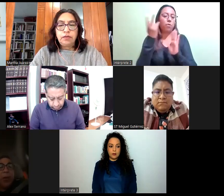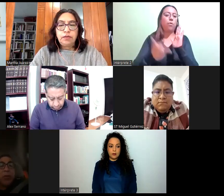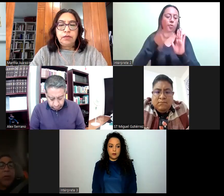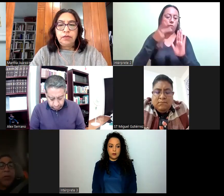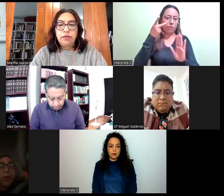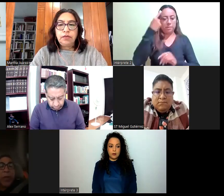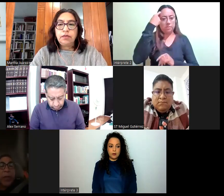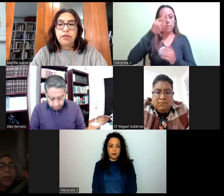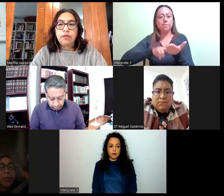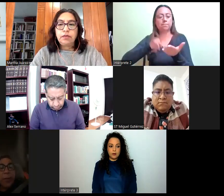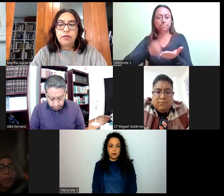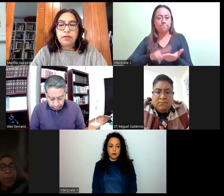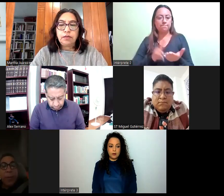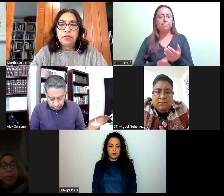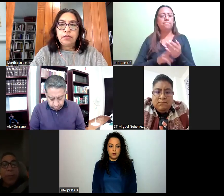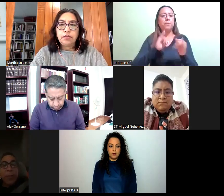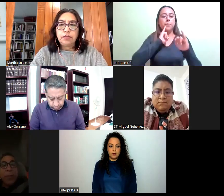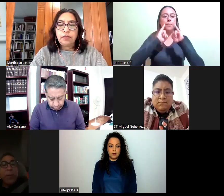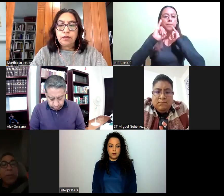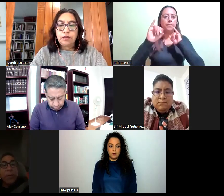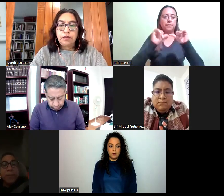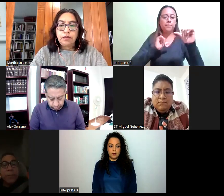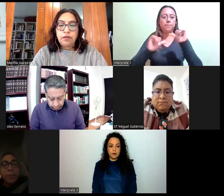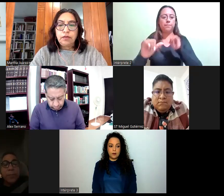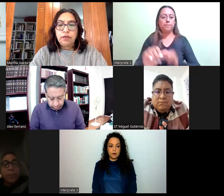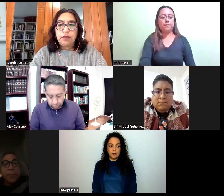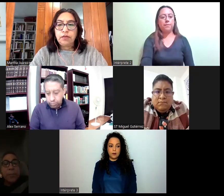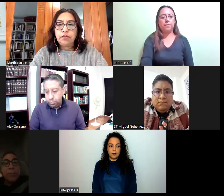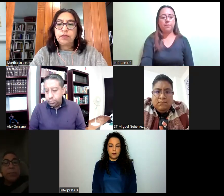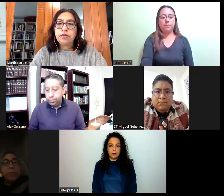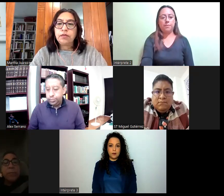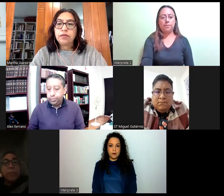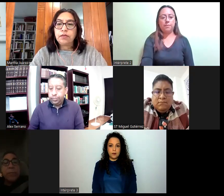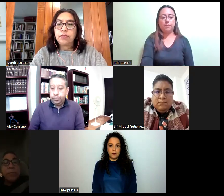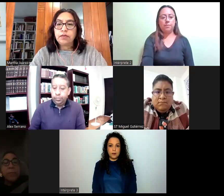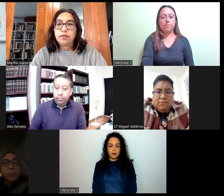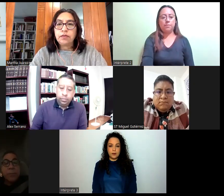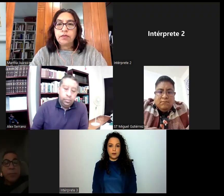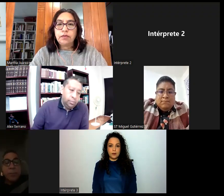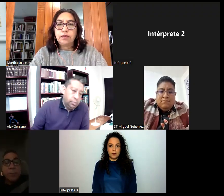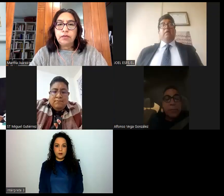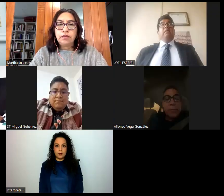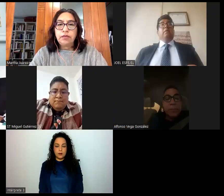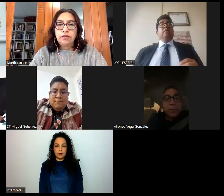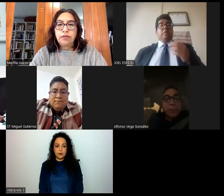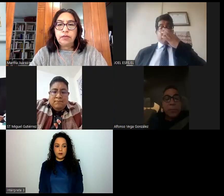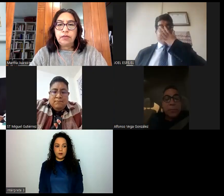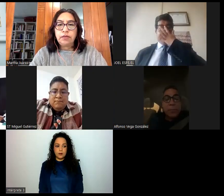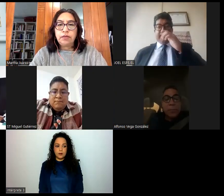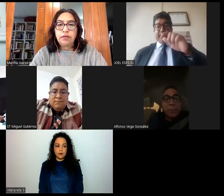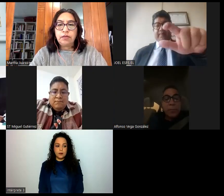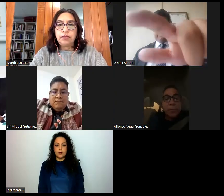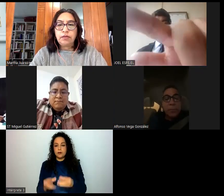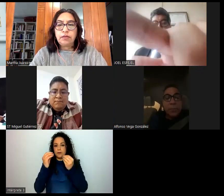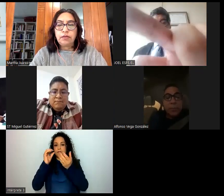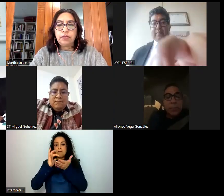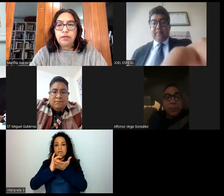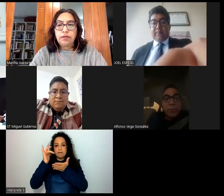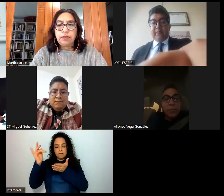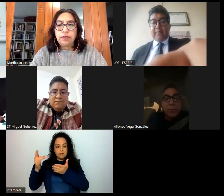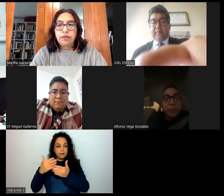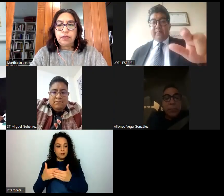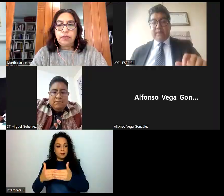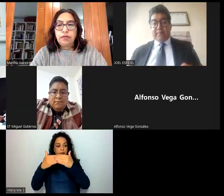la valoración correspondiente. Muchas gracias. pues se solicita